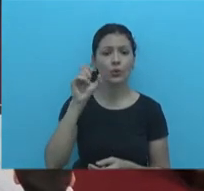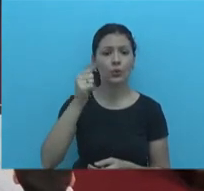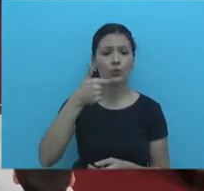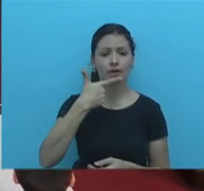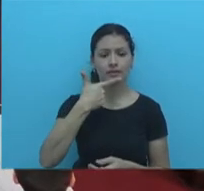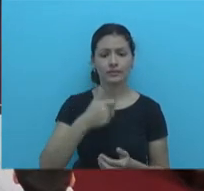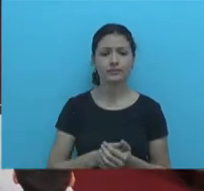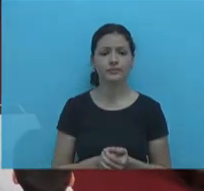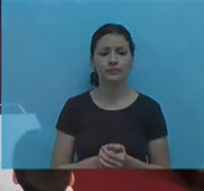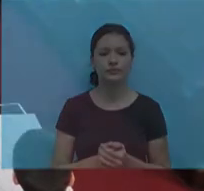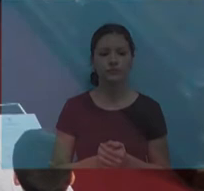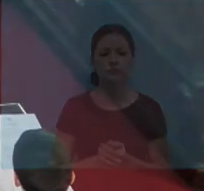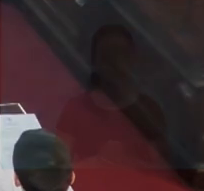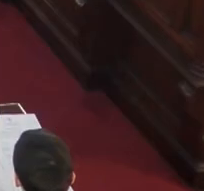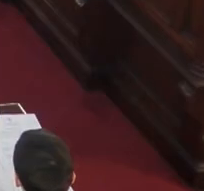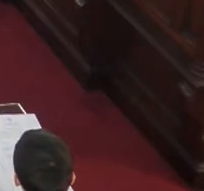Luis Fernando Aquino.